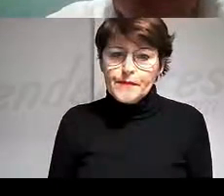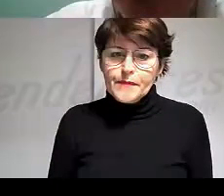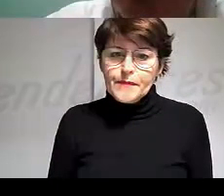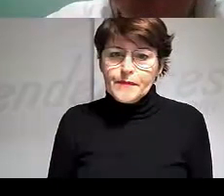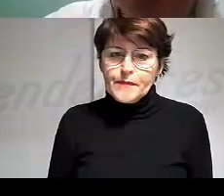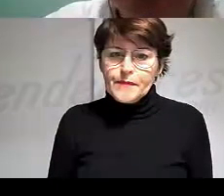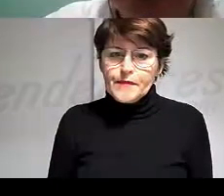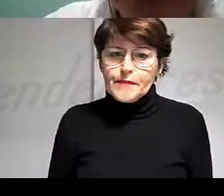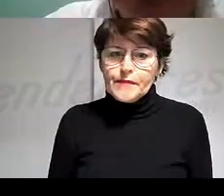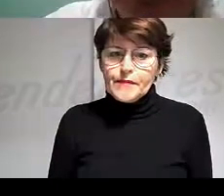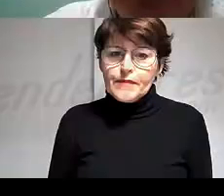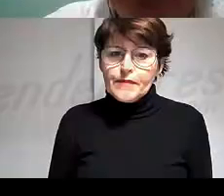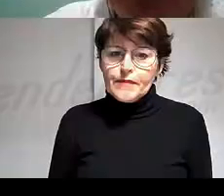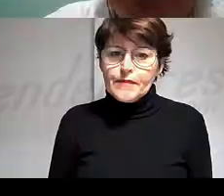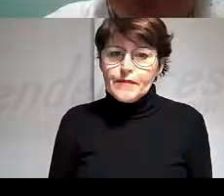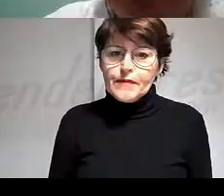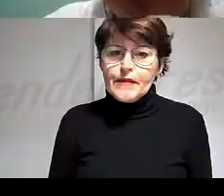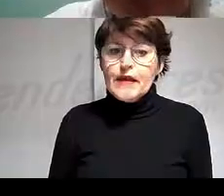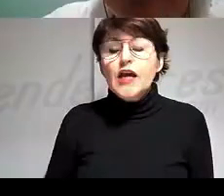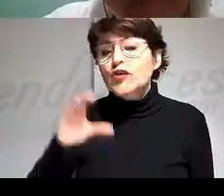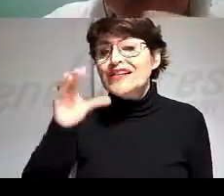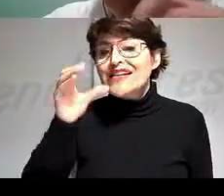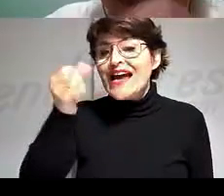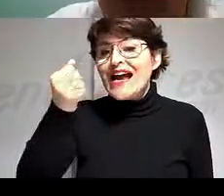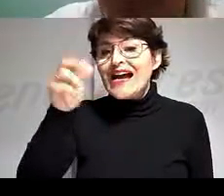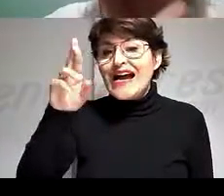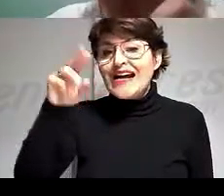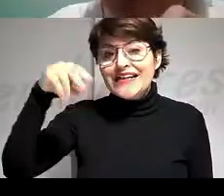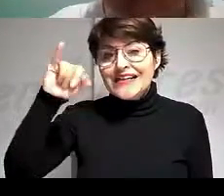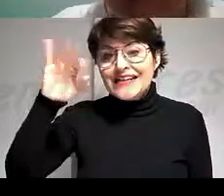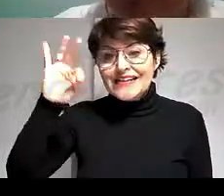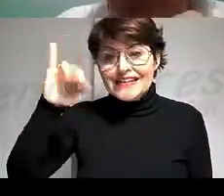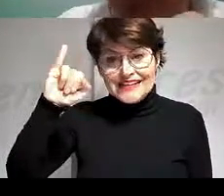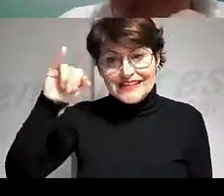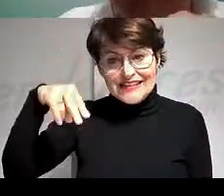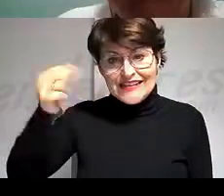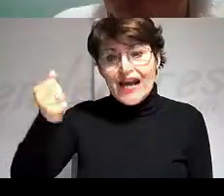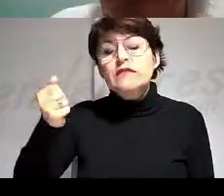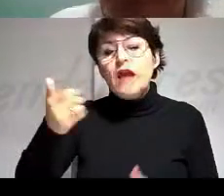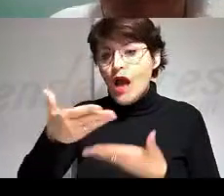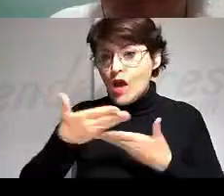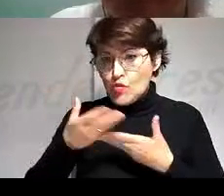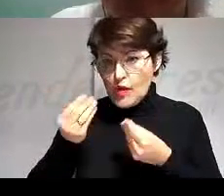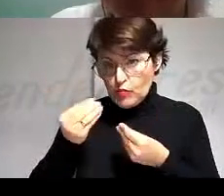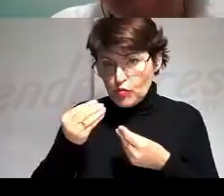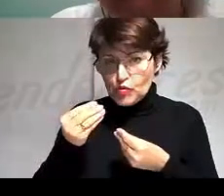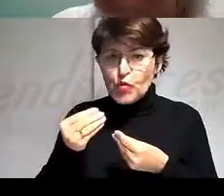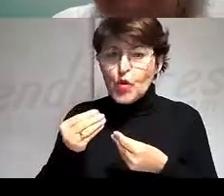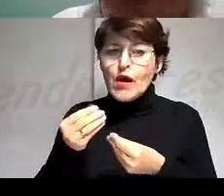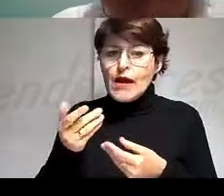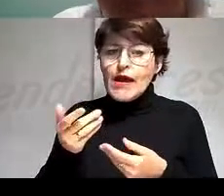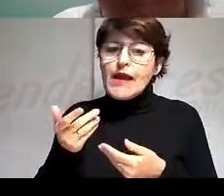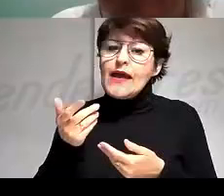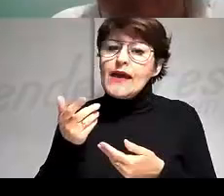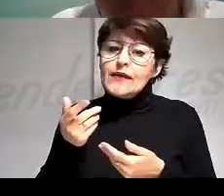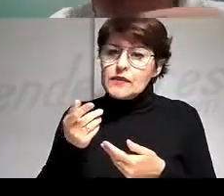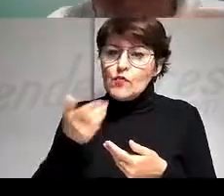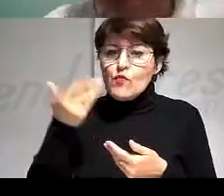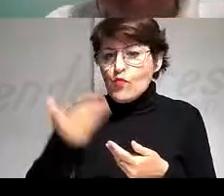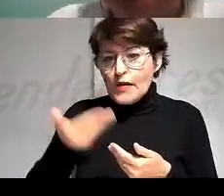este aminoácido, la carnitina, es esencial, lo encontramos dentro de la membrana de la mitocondria y es esencial